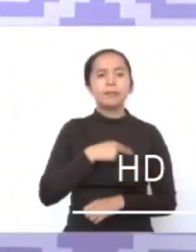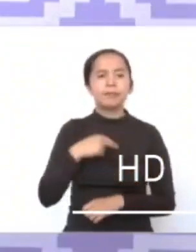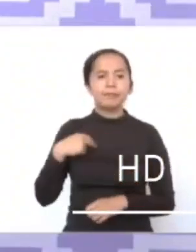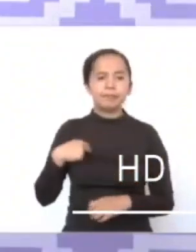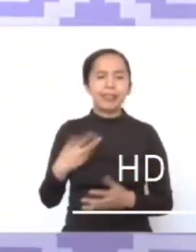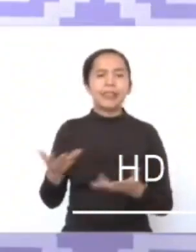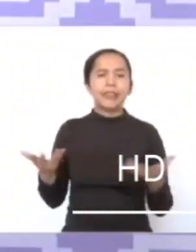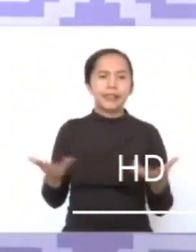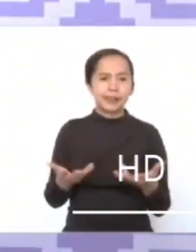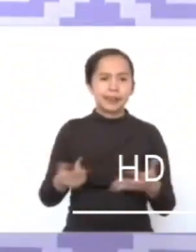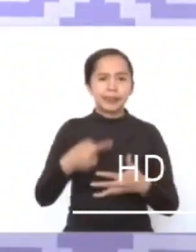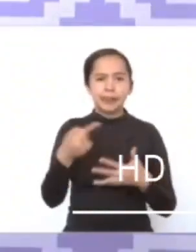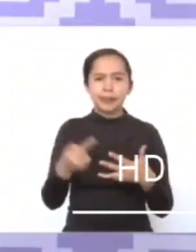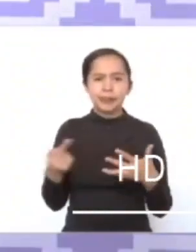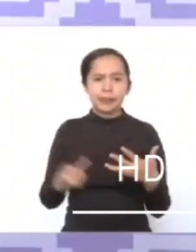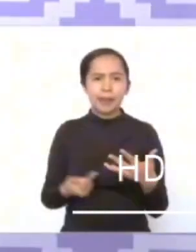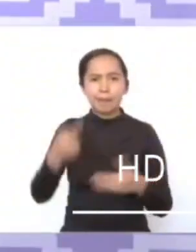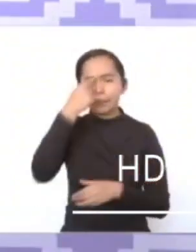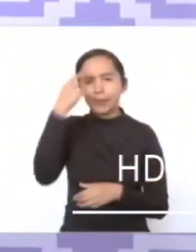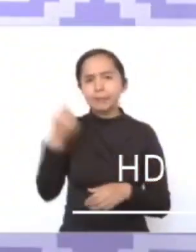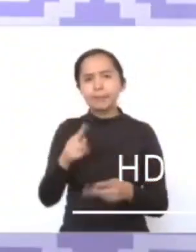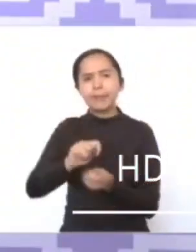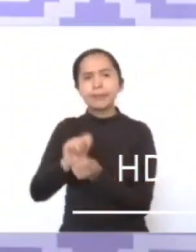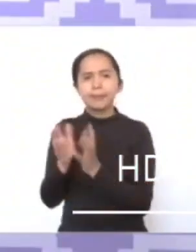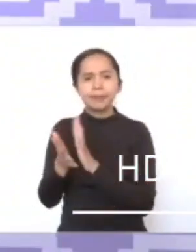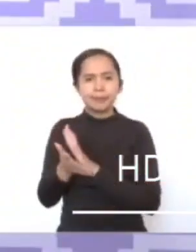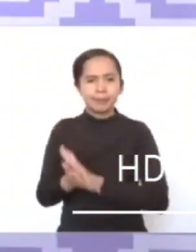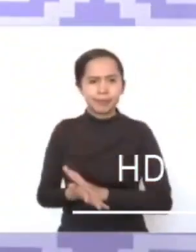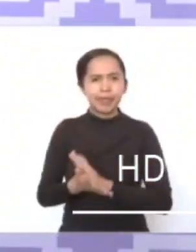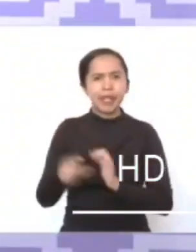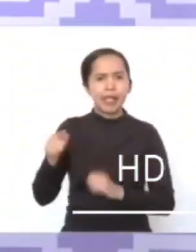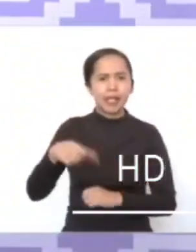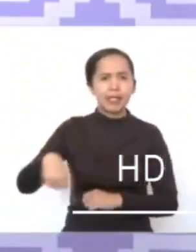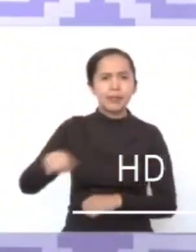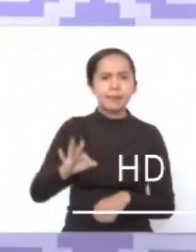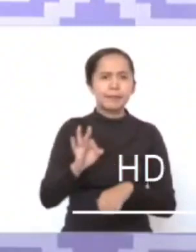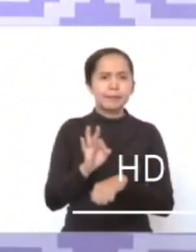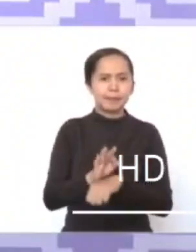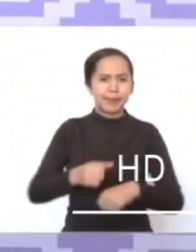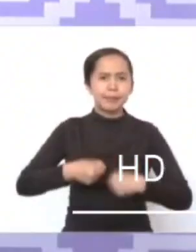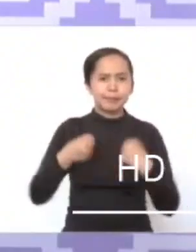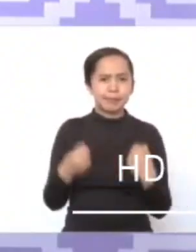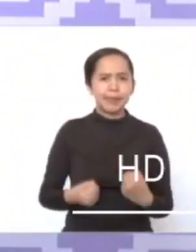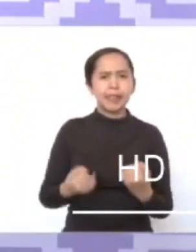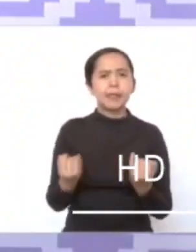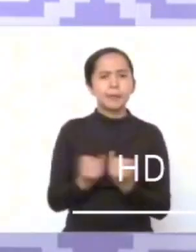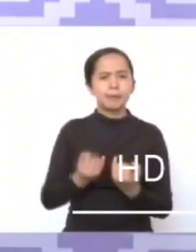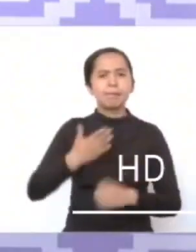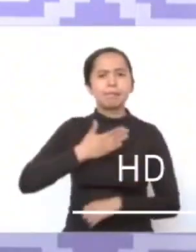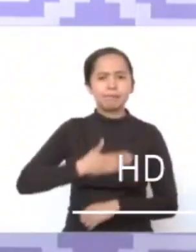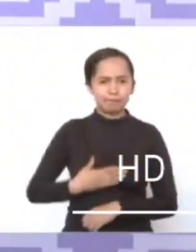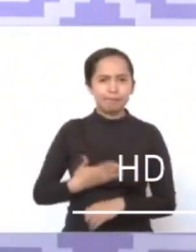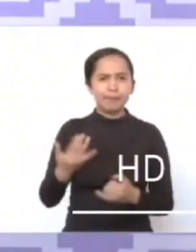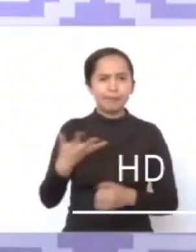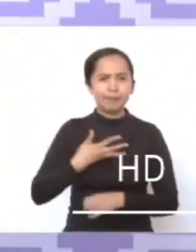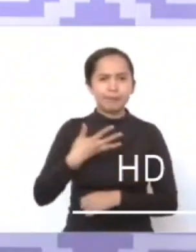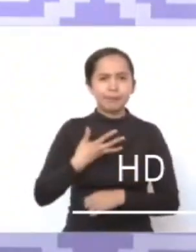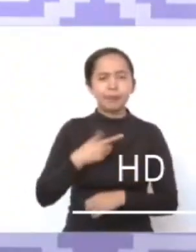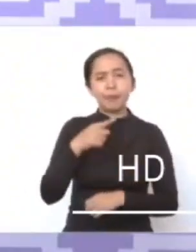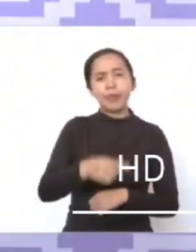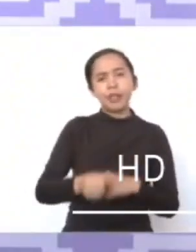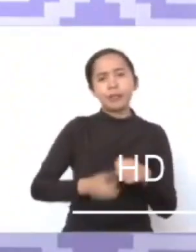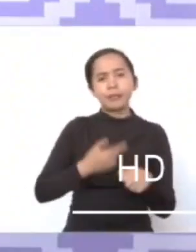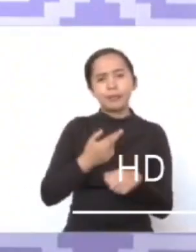contempla medidas dirigidas a transformar la forma en la que se procura seguridad y justicia. Desde la Secretaría